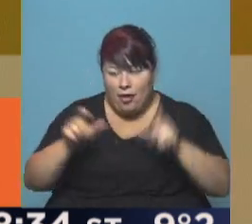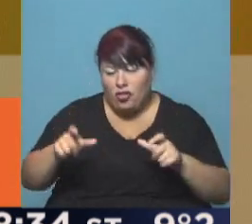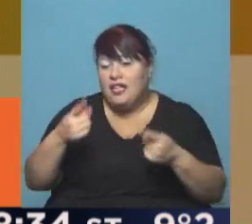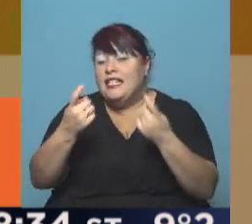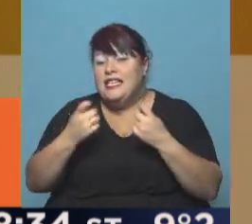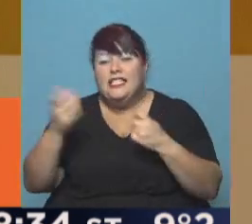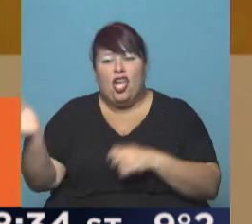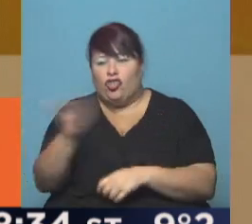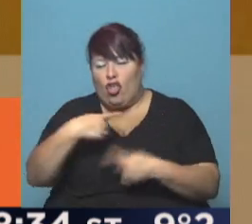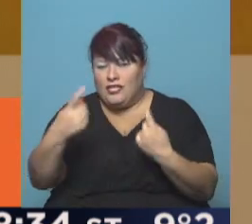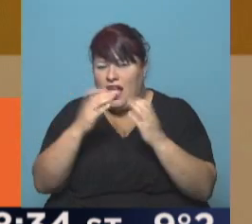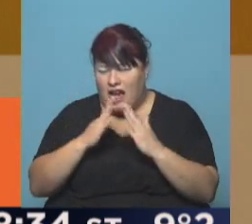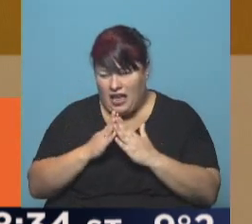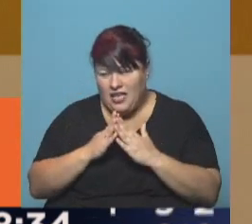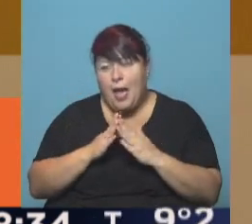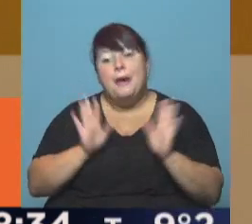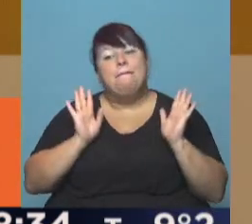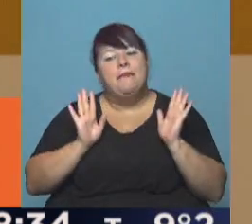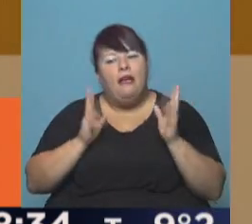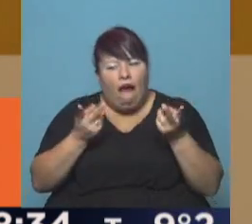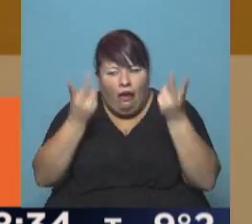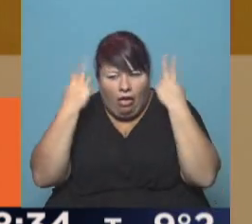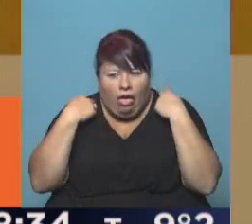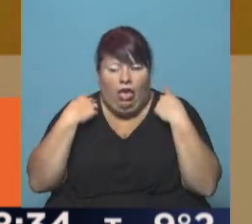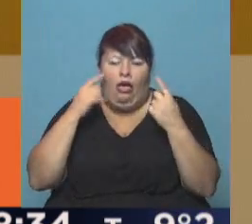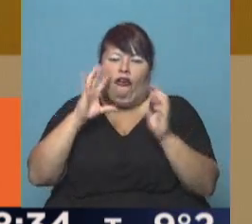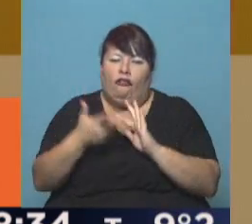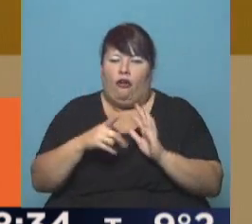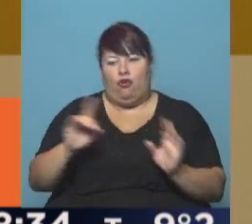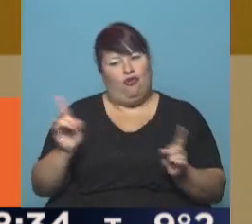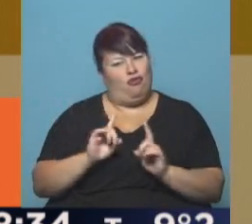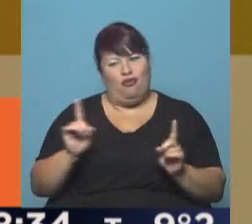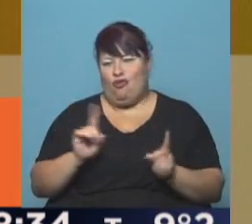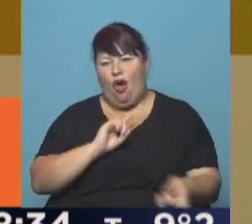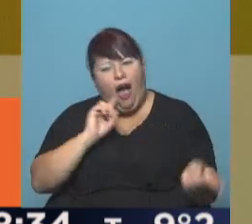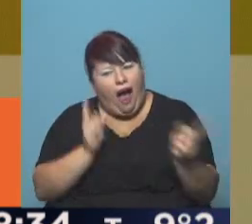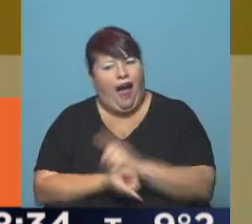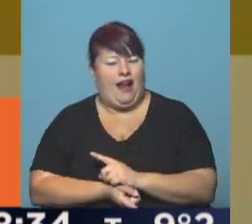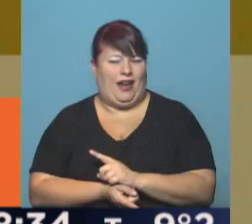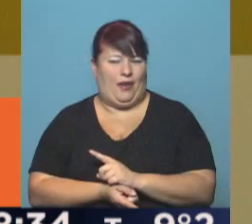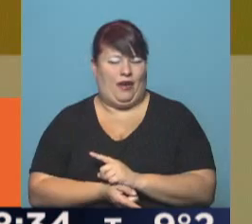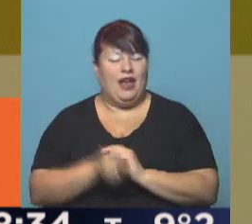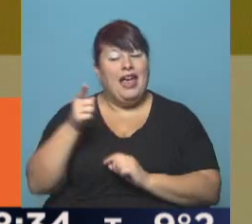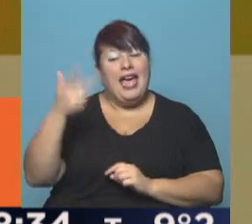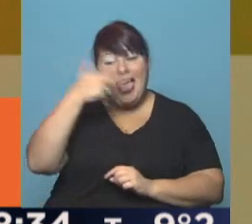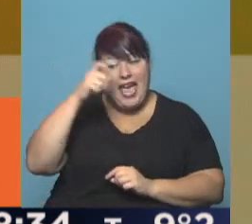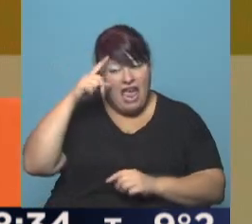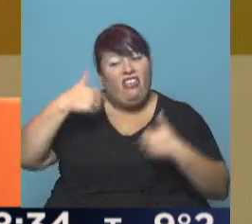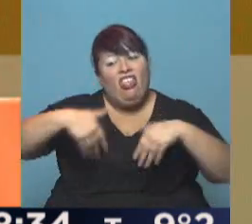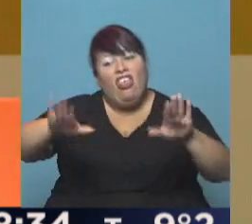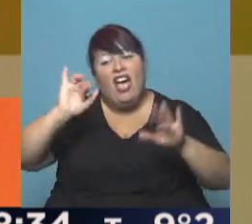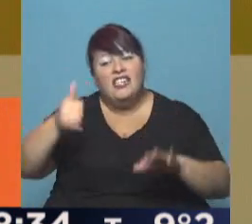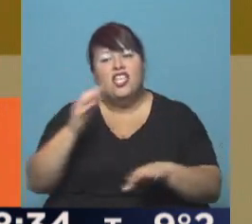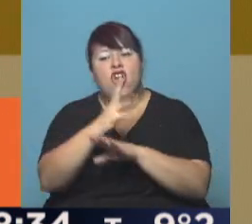que necesitan todos ellos, pero sometido a determinadas condiciones. No, eso es todo lo contrario. Y Eve de Bonafini permitió